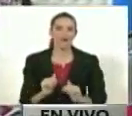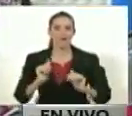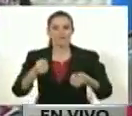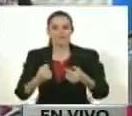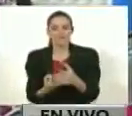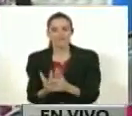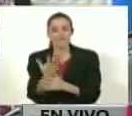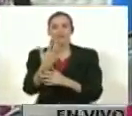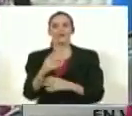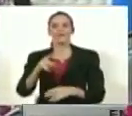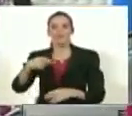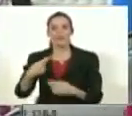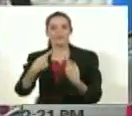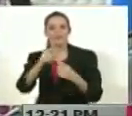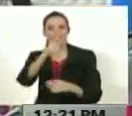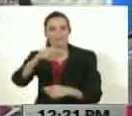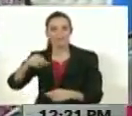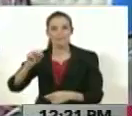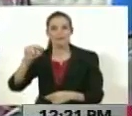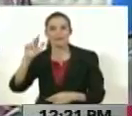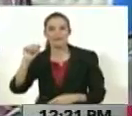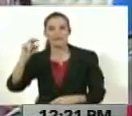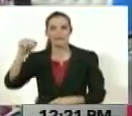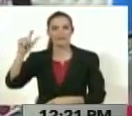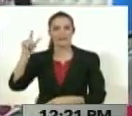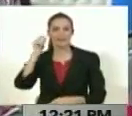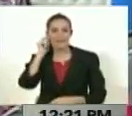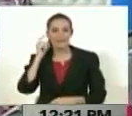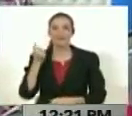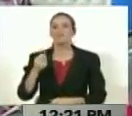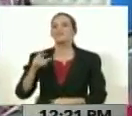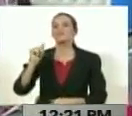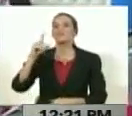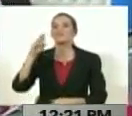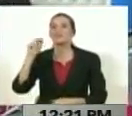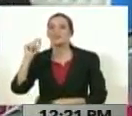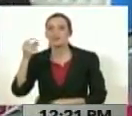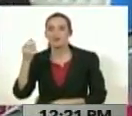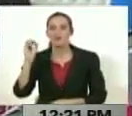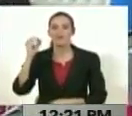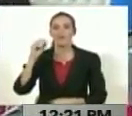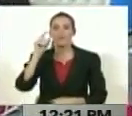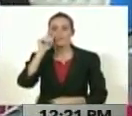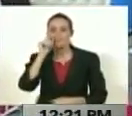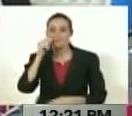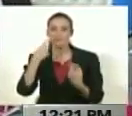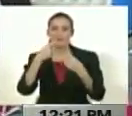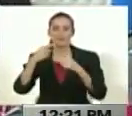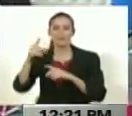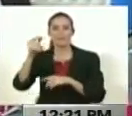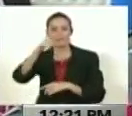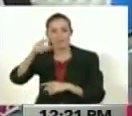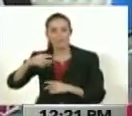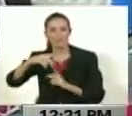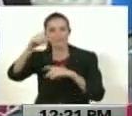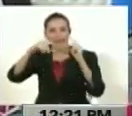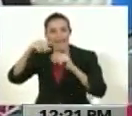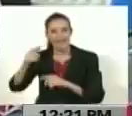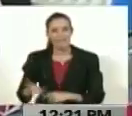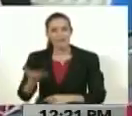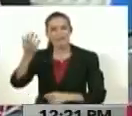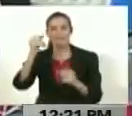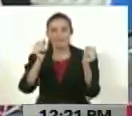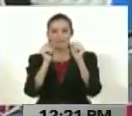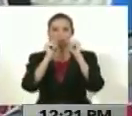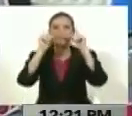va a estar Mariana Lanzonera, va a estar Marianela, va a estar Rodrigo Mendoza, está José Ramao, hay una cantidad de estrellas bien importante. Y por supuesto la gran